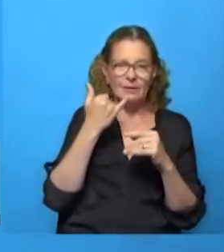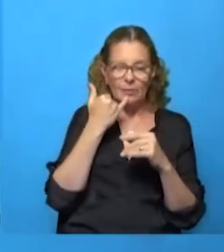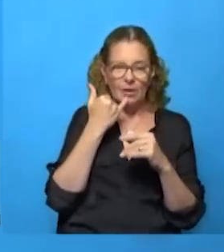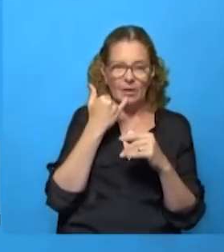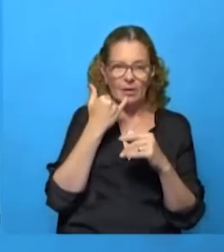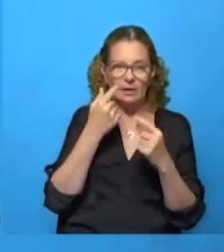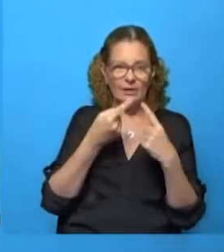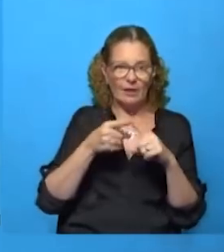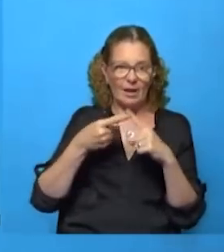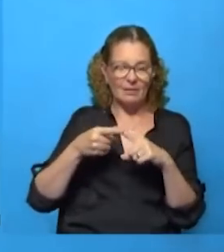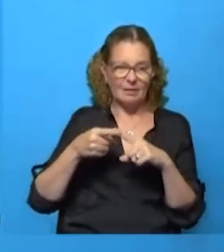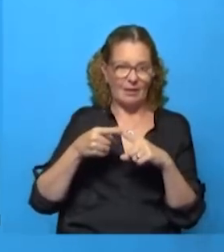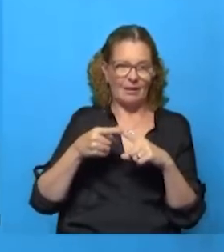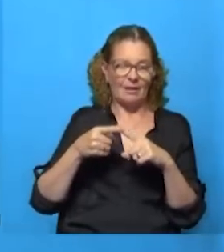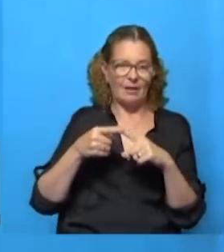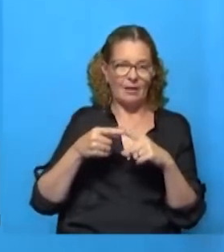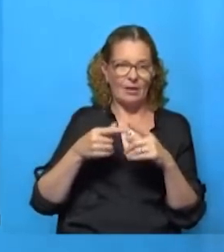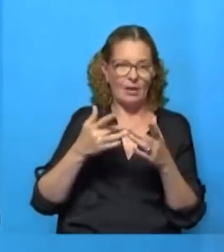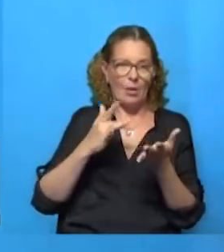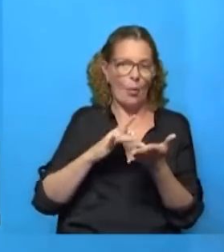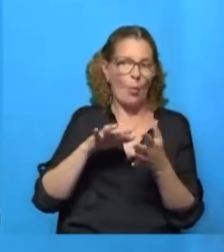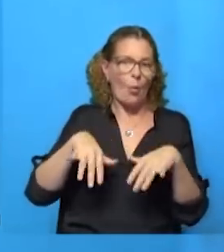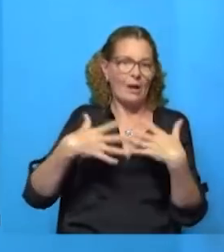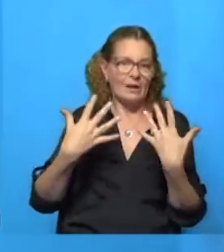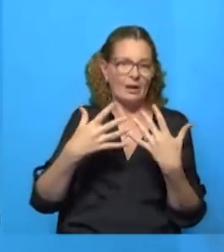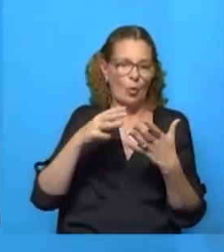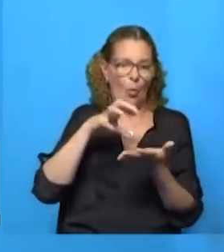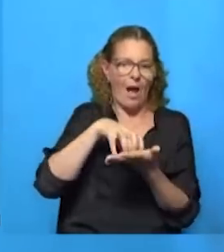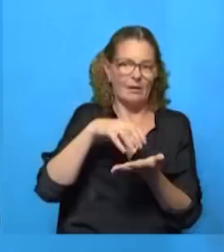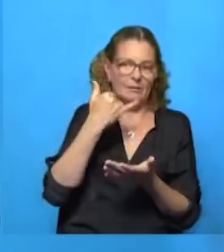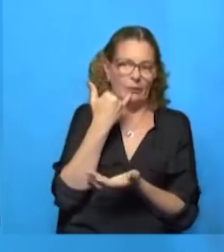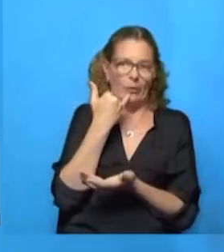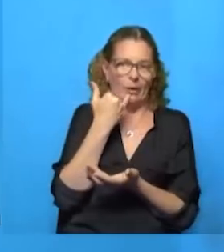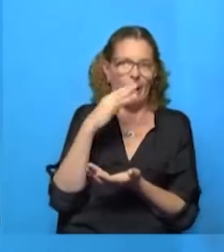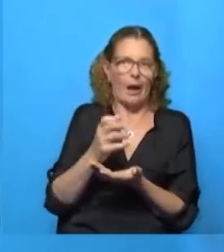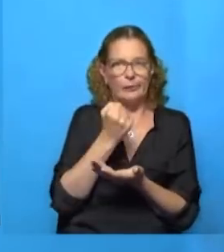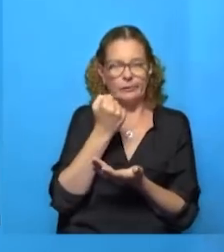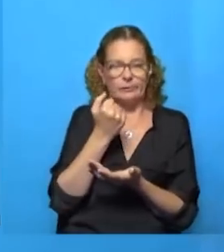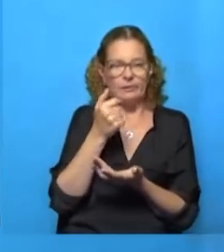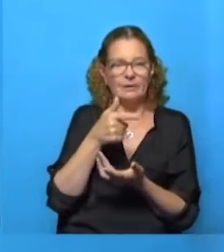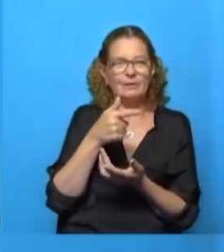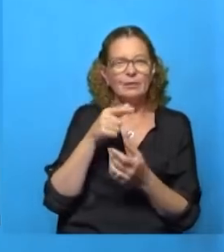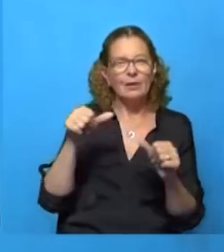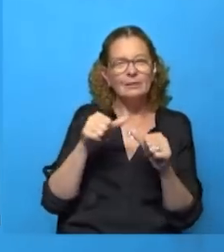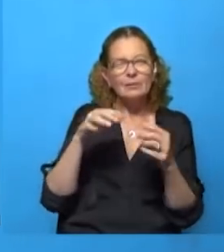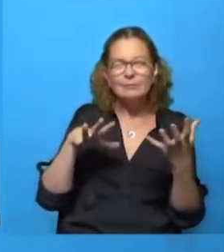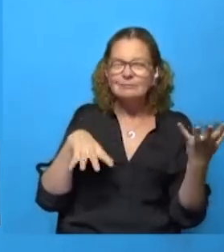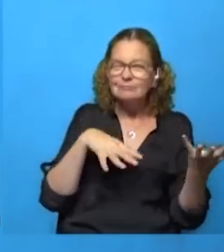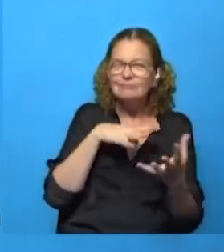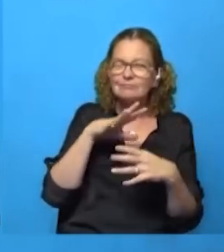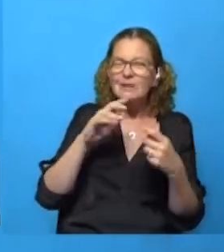tiene otro adicional claro puede agarrar cualquier lado no en cualquier lado por lo tanto eso ha generado también